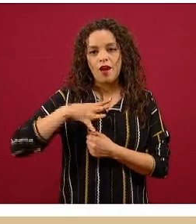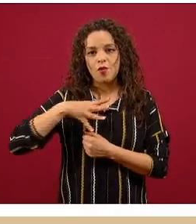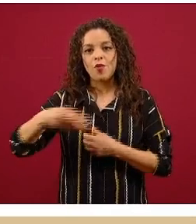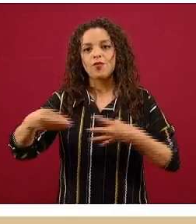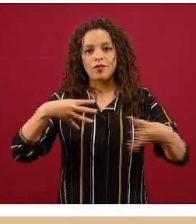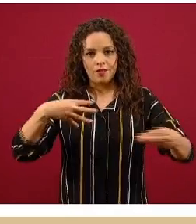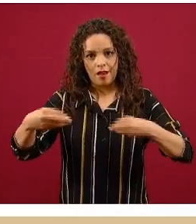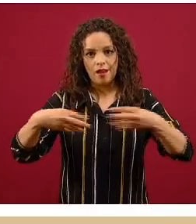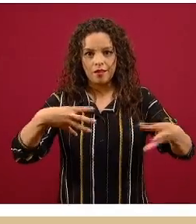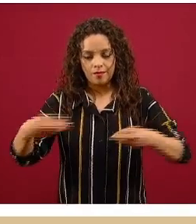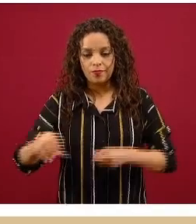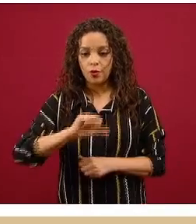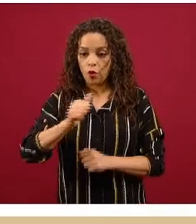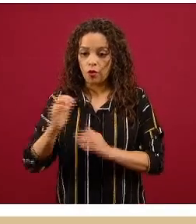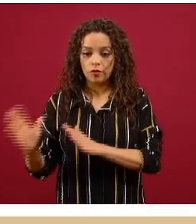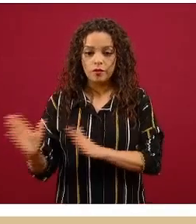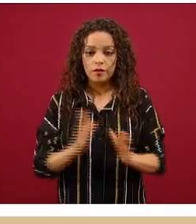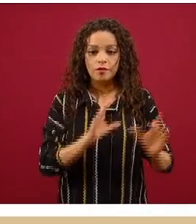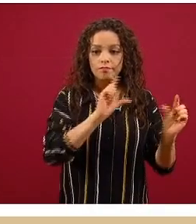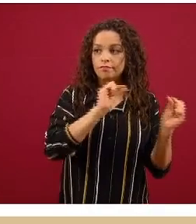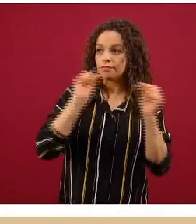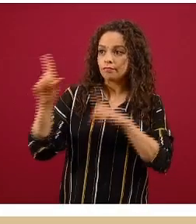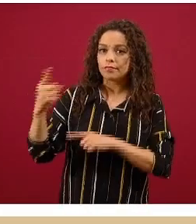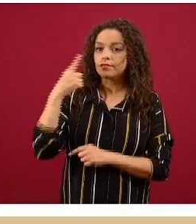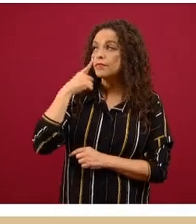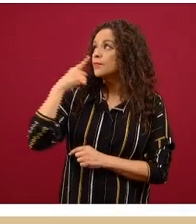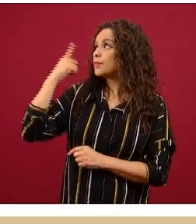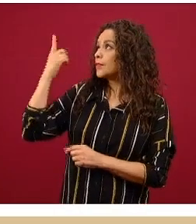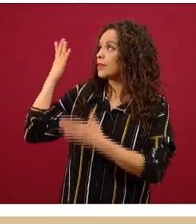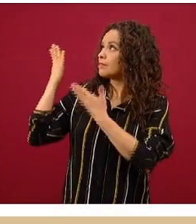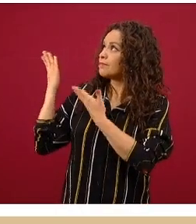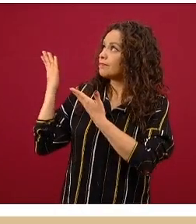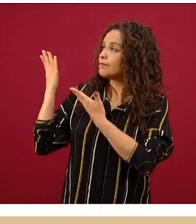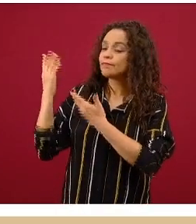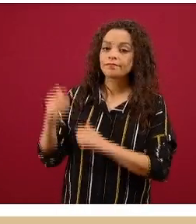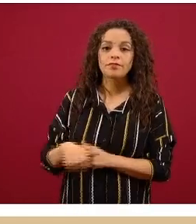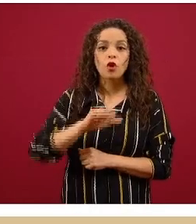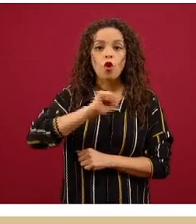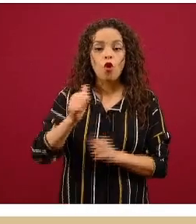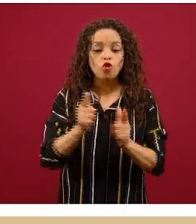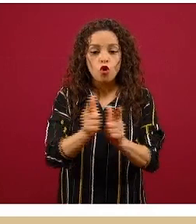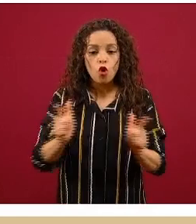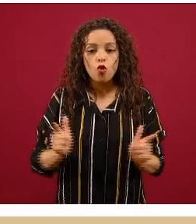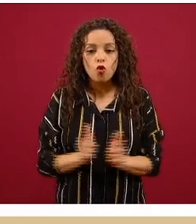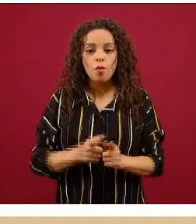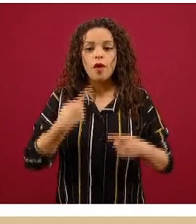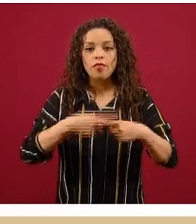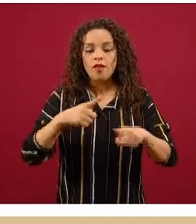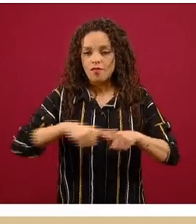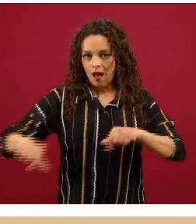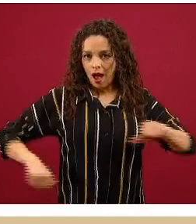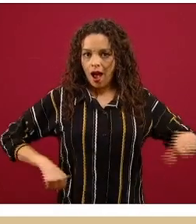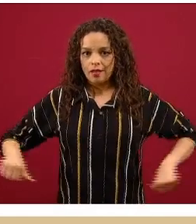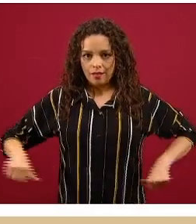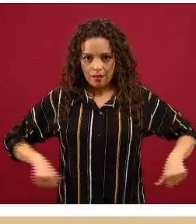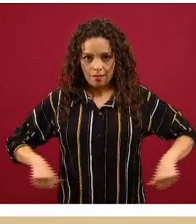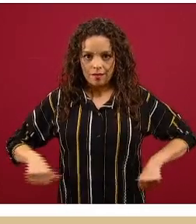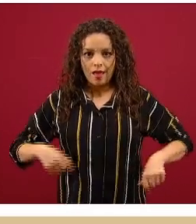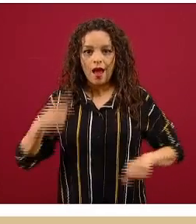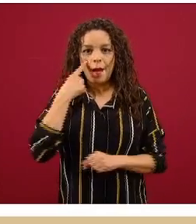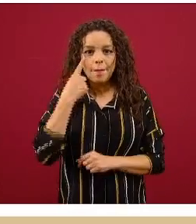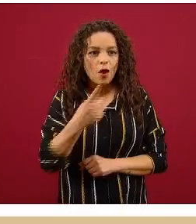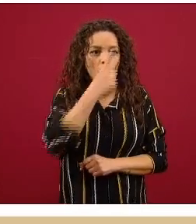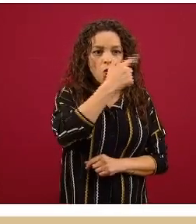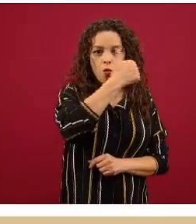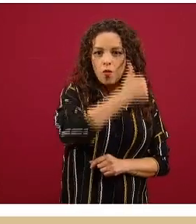Si vemos en la siguiente diapositiva, vemos otro grupo de actividades. Hoy no las estamos repasando una por una, más bien